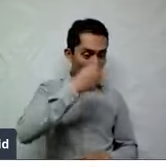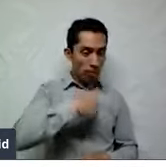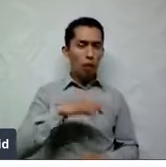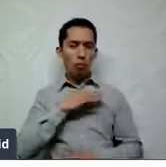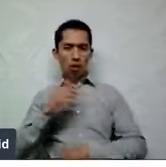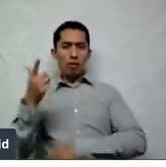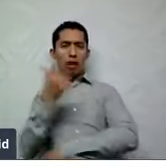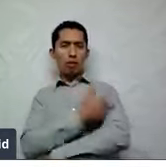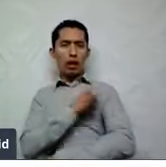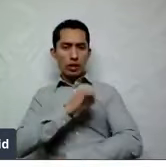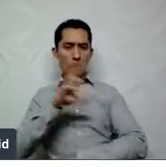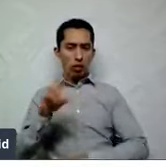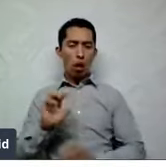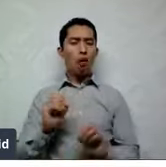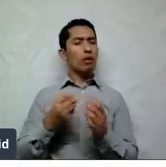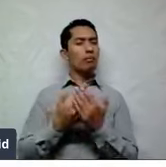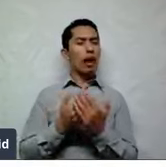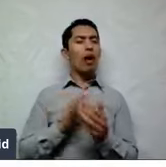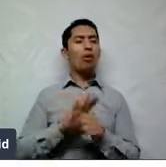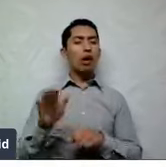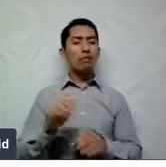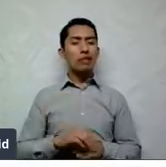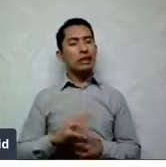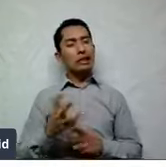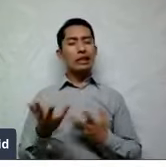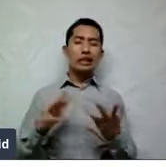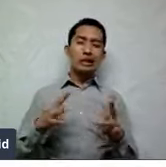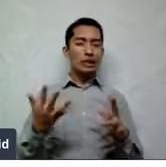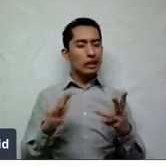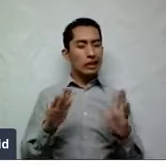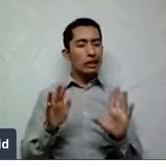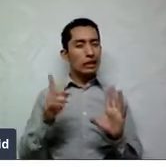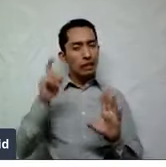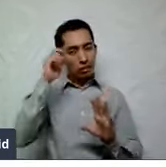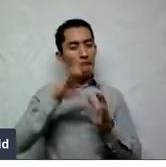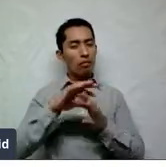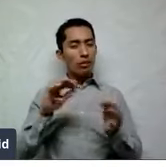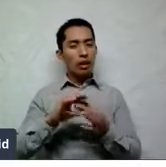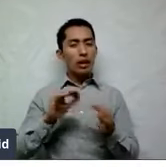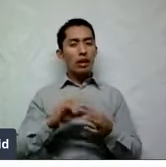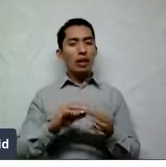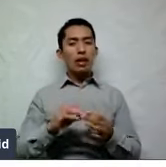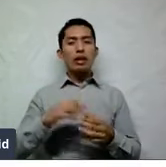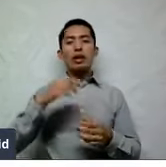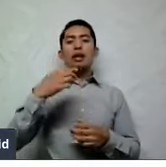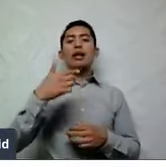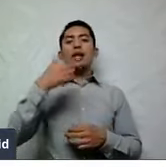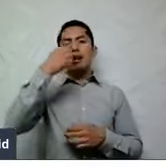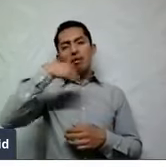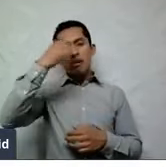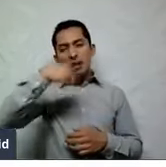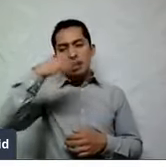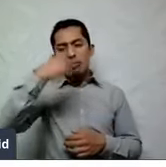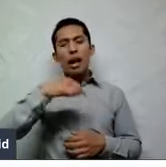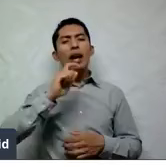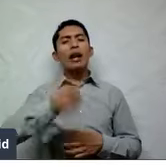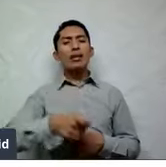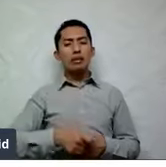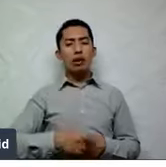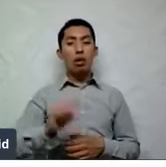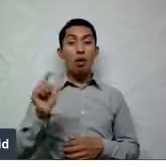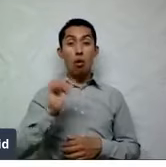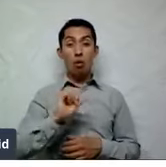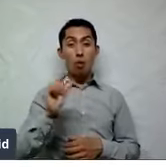Sí, bueno, esto es un poquito controvertido. ¿A qué le llamamos gripa? Entonces, gripa es cuando